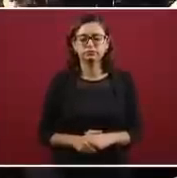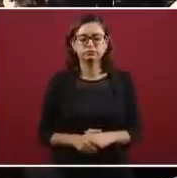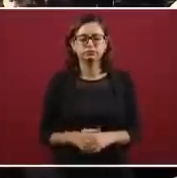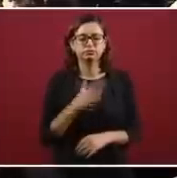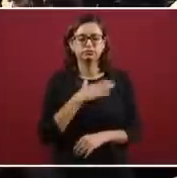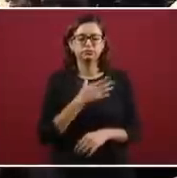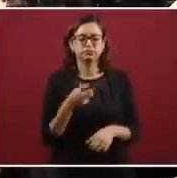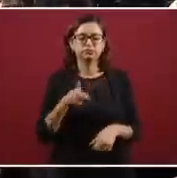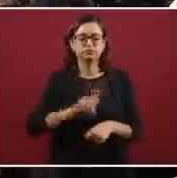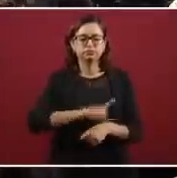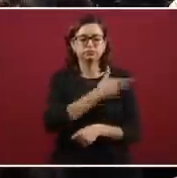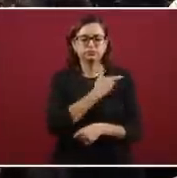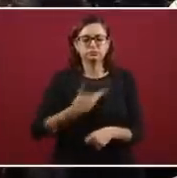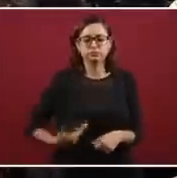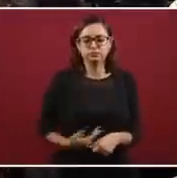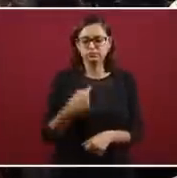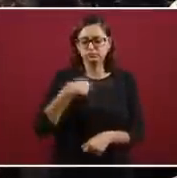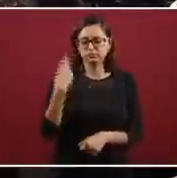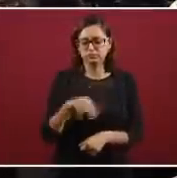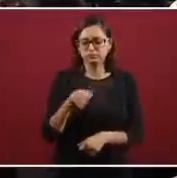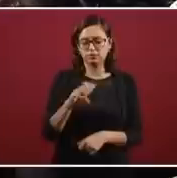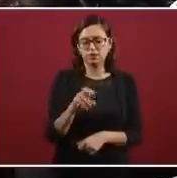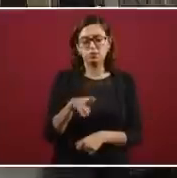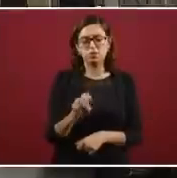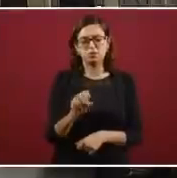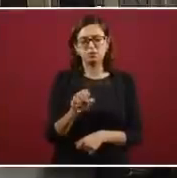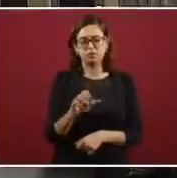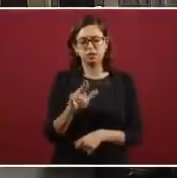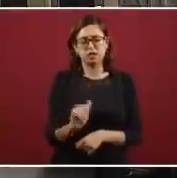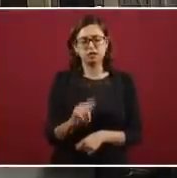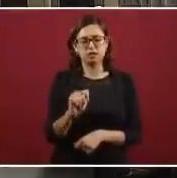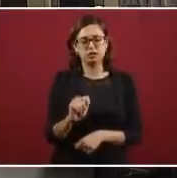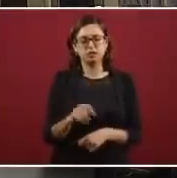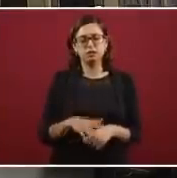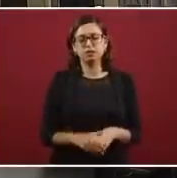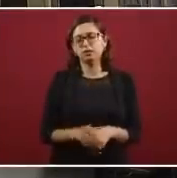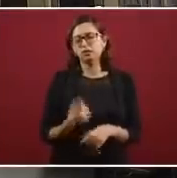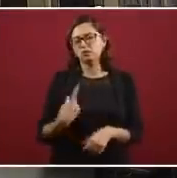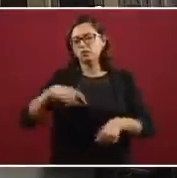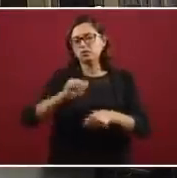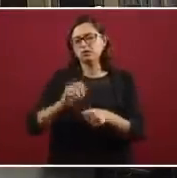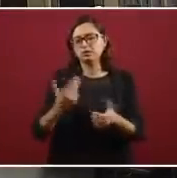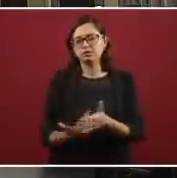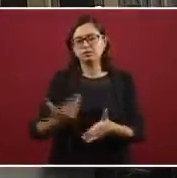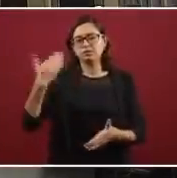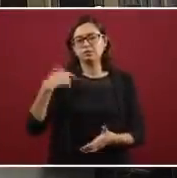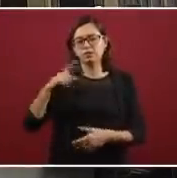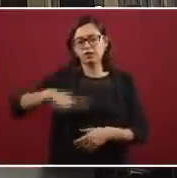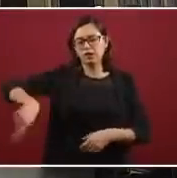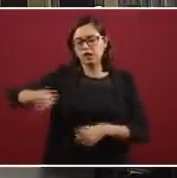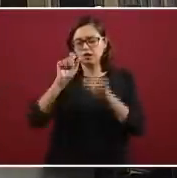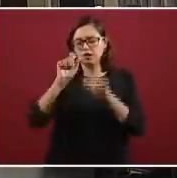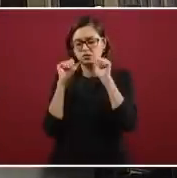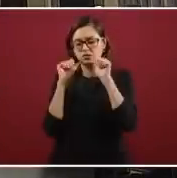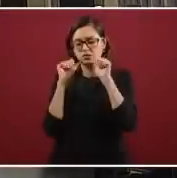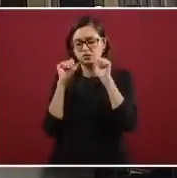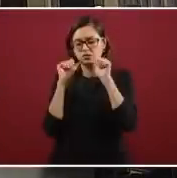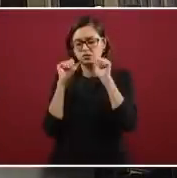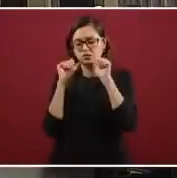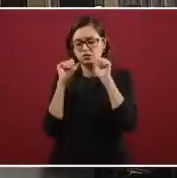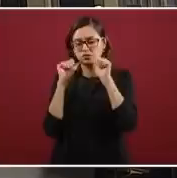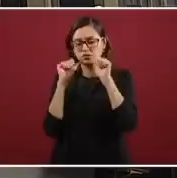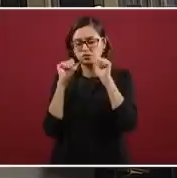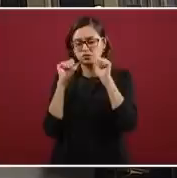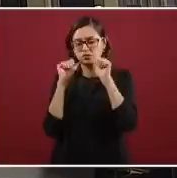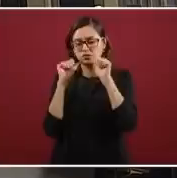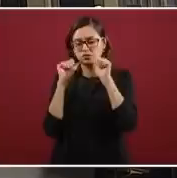Buenos días, presidente. Montserrat Sánchez, de Reporte Índigo. Preguntarle, la semana pasada colectivos de la sociedad civil pidieron esta